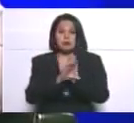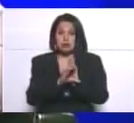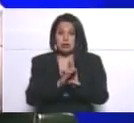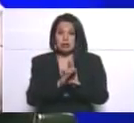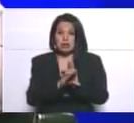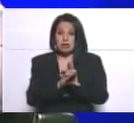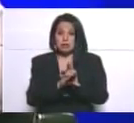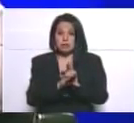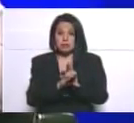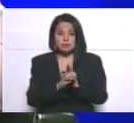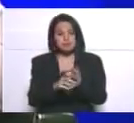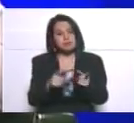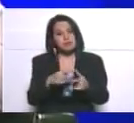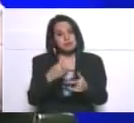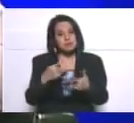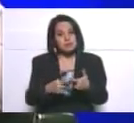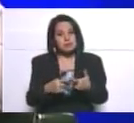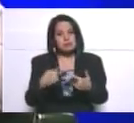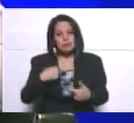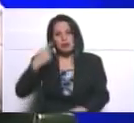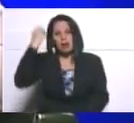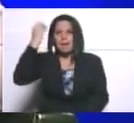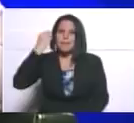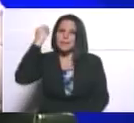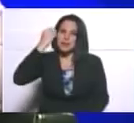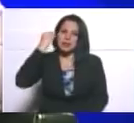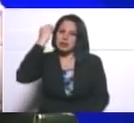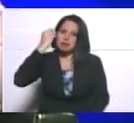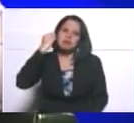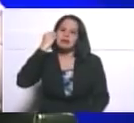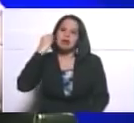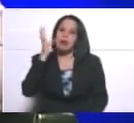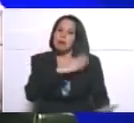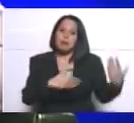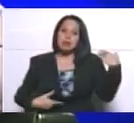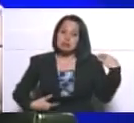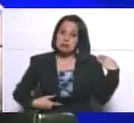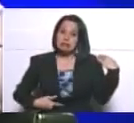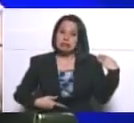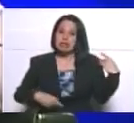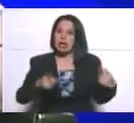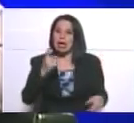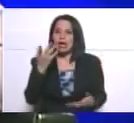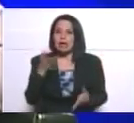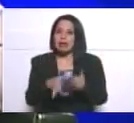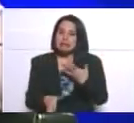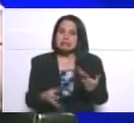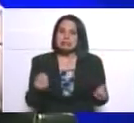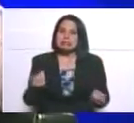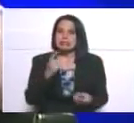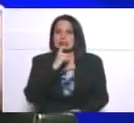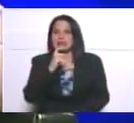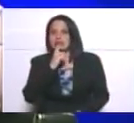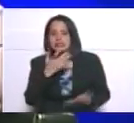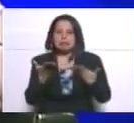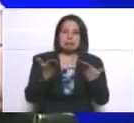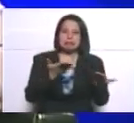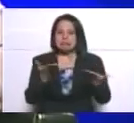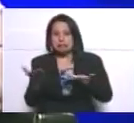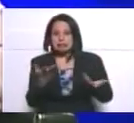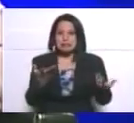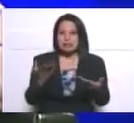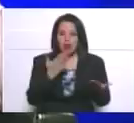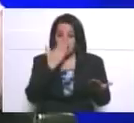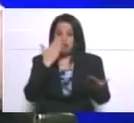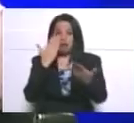que, bueno, yo a veces pienso al presidente Maduro, que le ha tocado lidiar realmente, estar al frente de